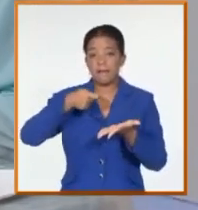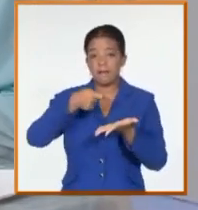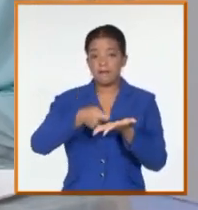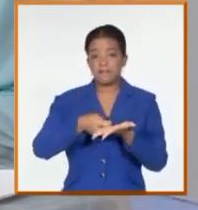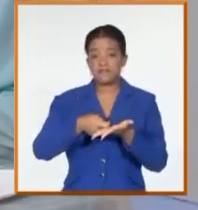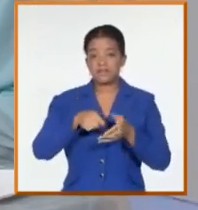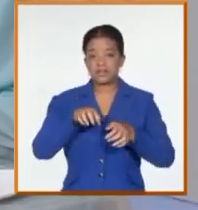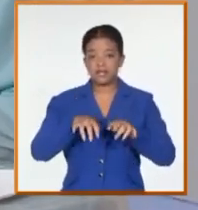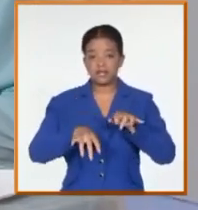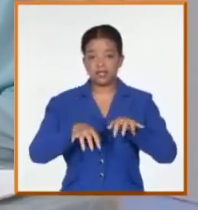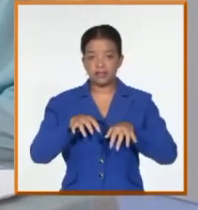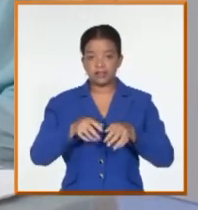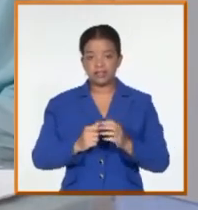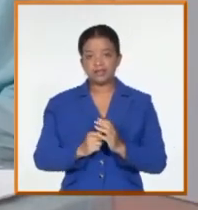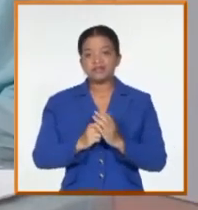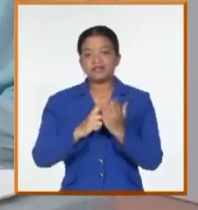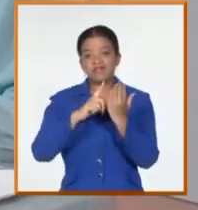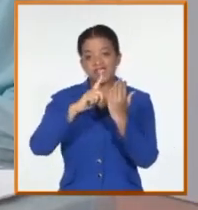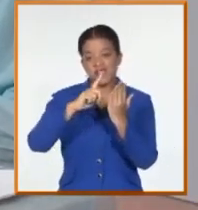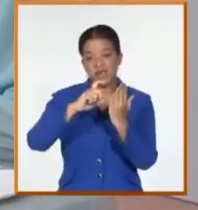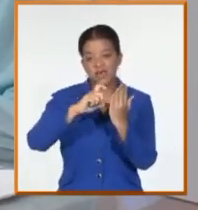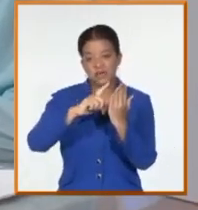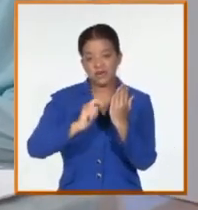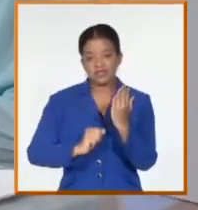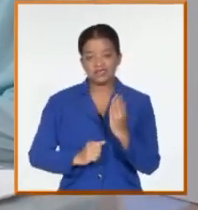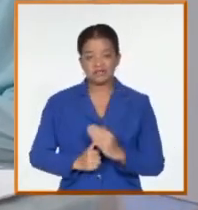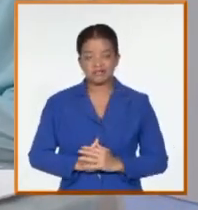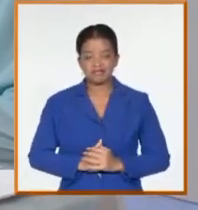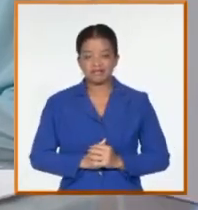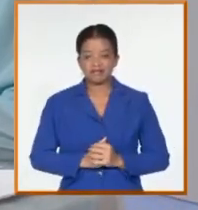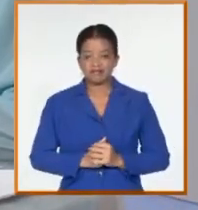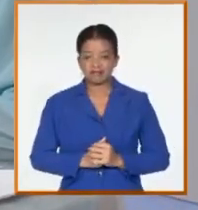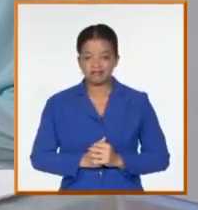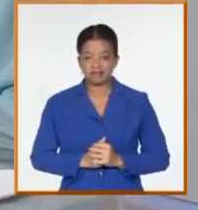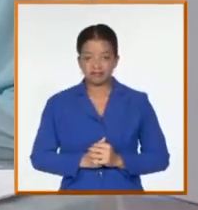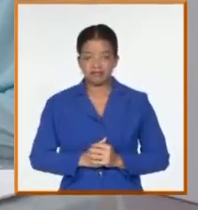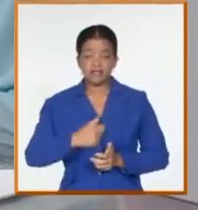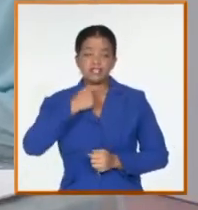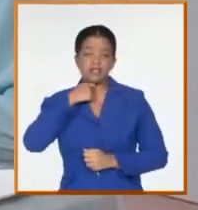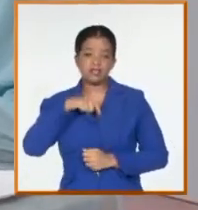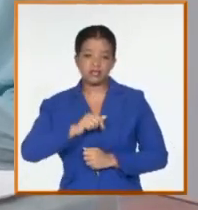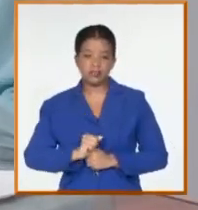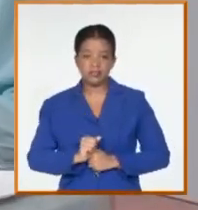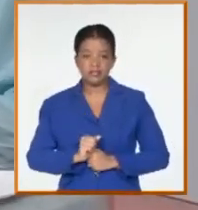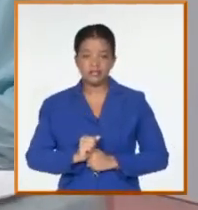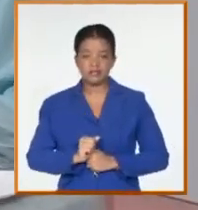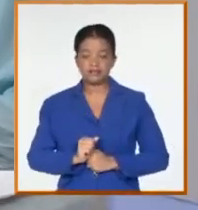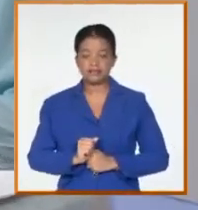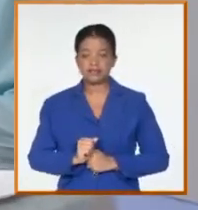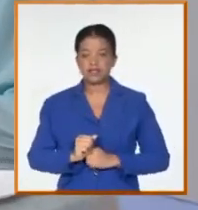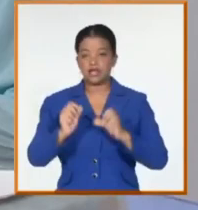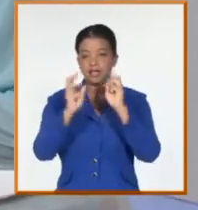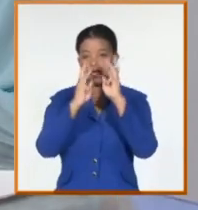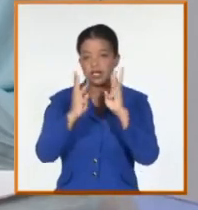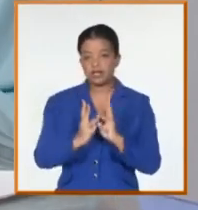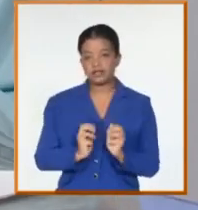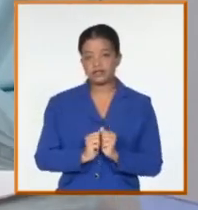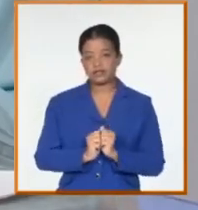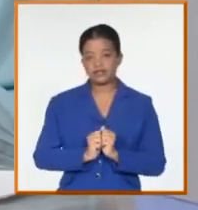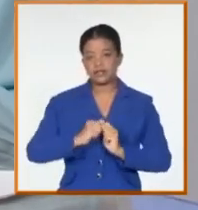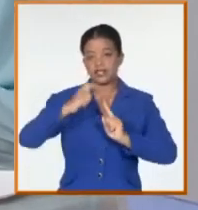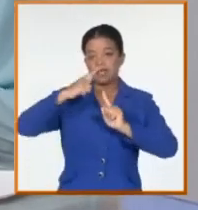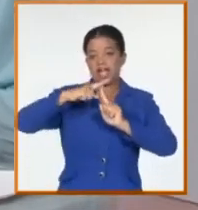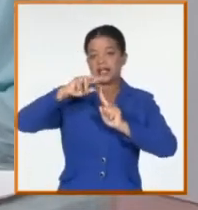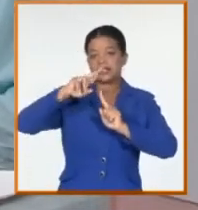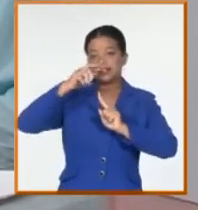dígase pba bandera virtual banca metropolitana